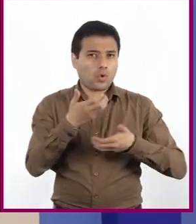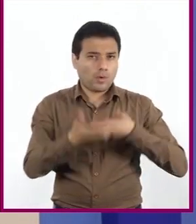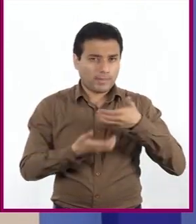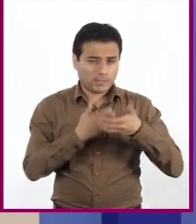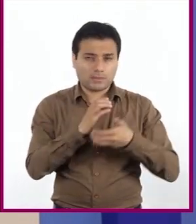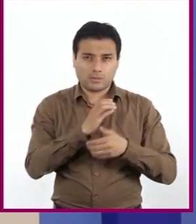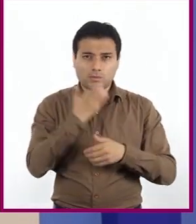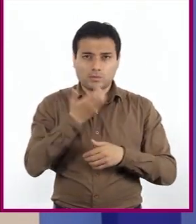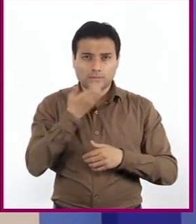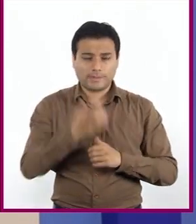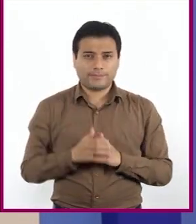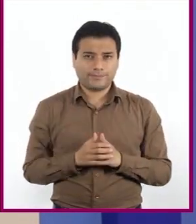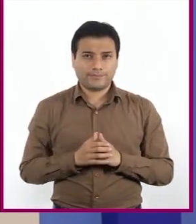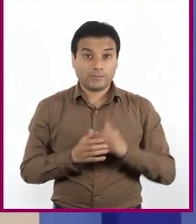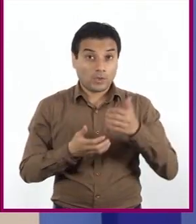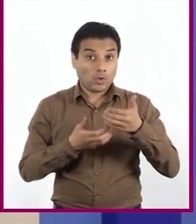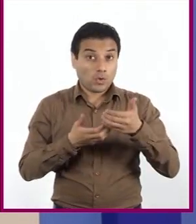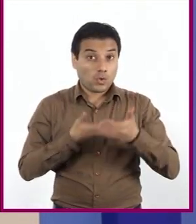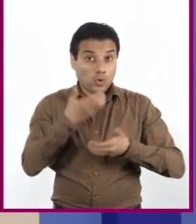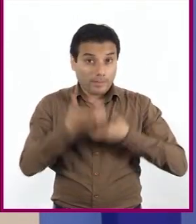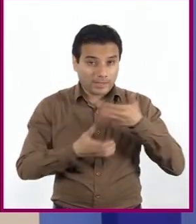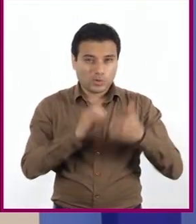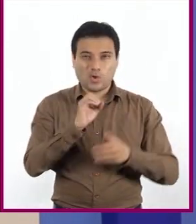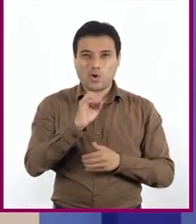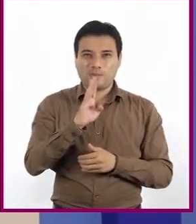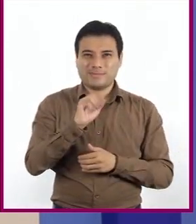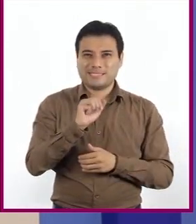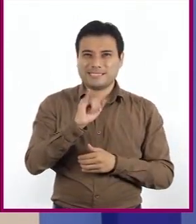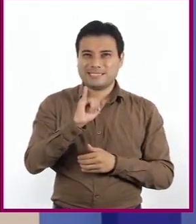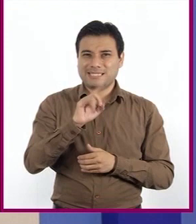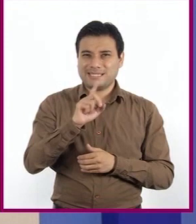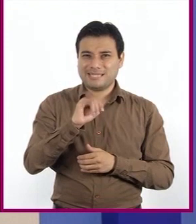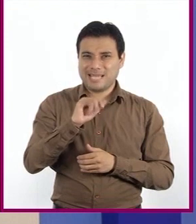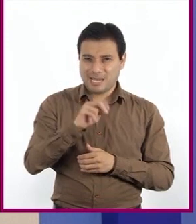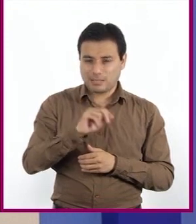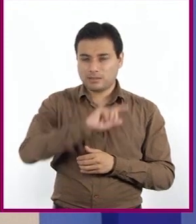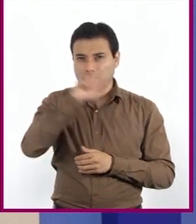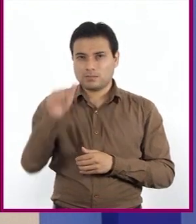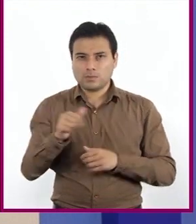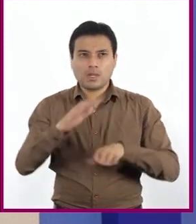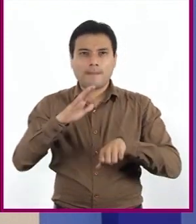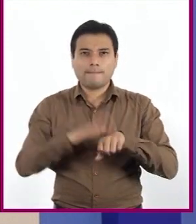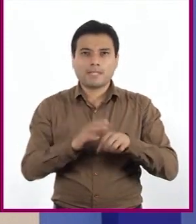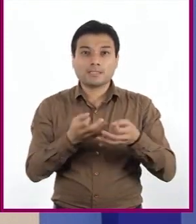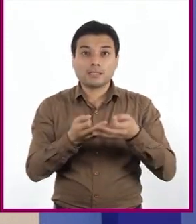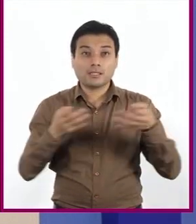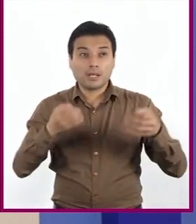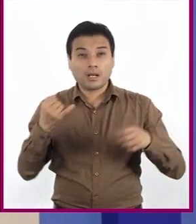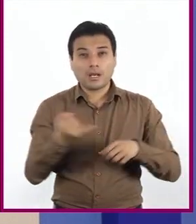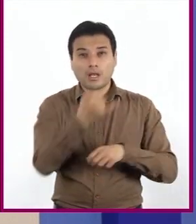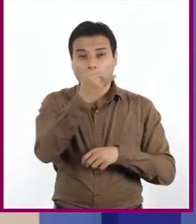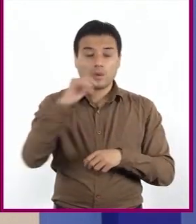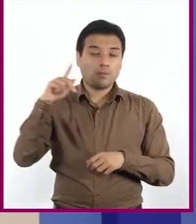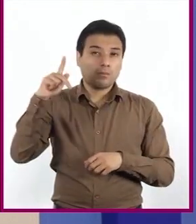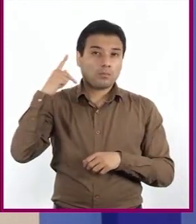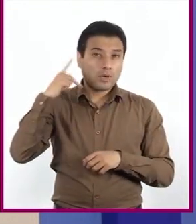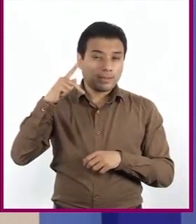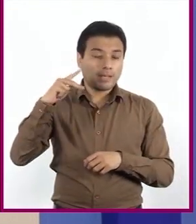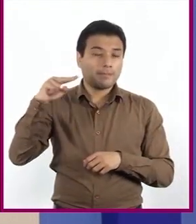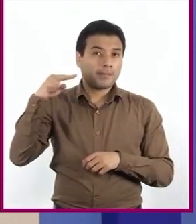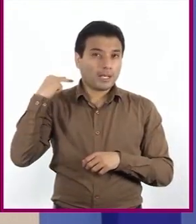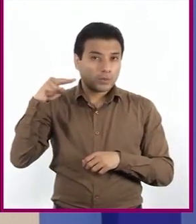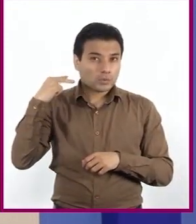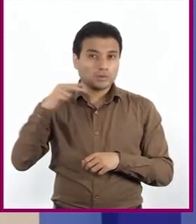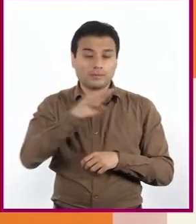alrededores, que con el comercio de la obsidiana llegaron a poblaciones lejanas en los actuales estados de Puebla, Veracruz